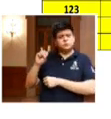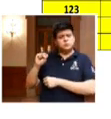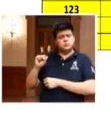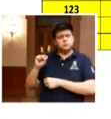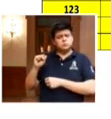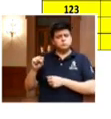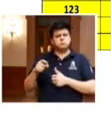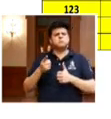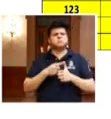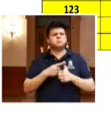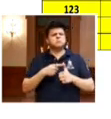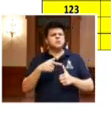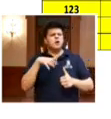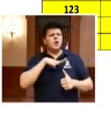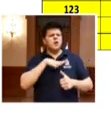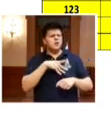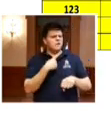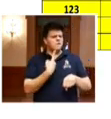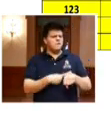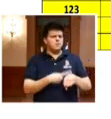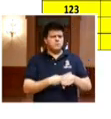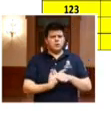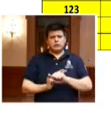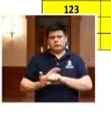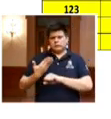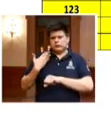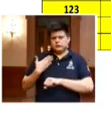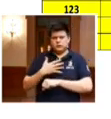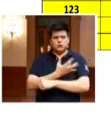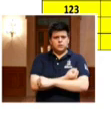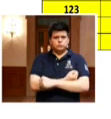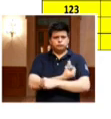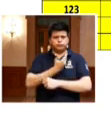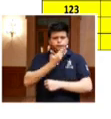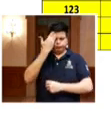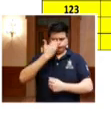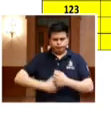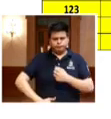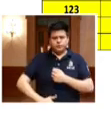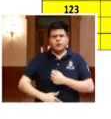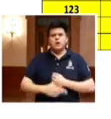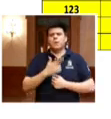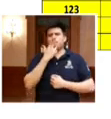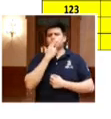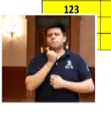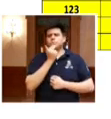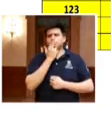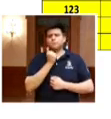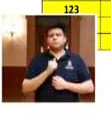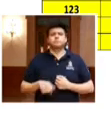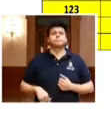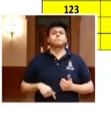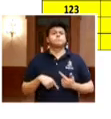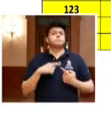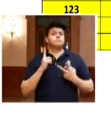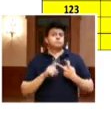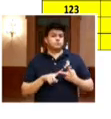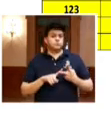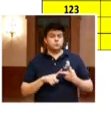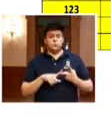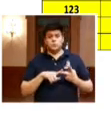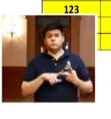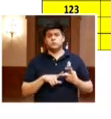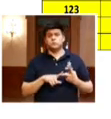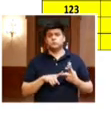Ella tenía como comorbilidades hipertensión arterial sistémica y diabetes mellitus. El segundo